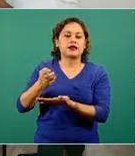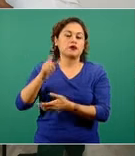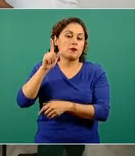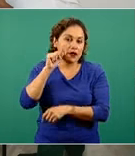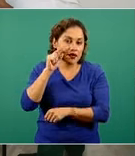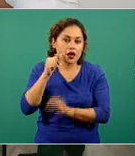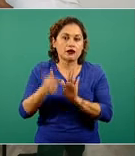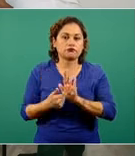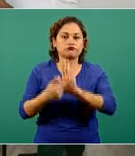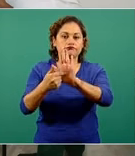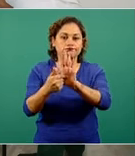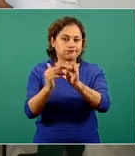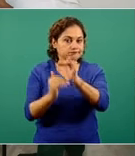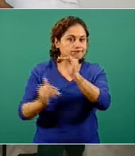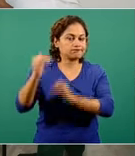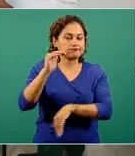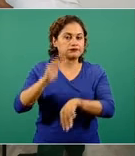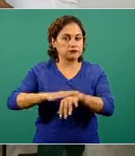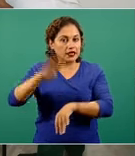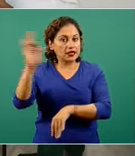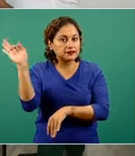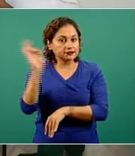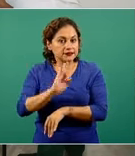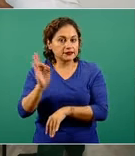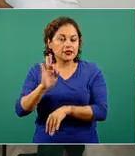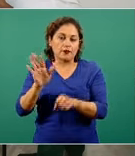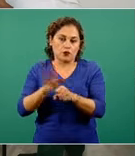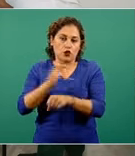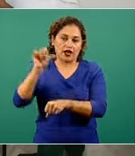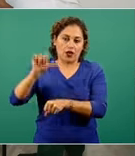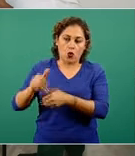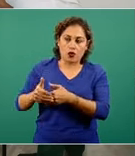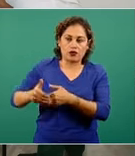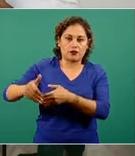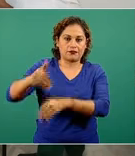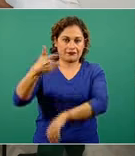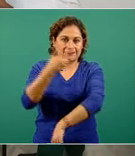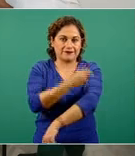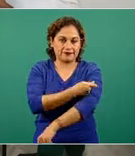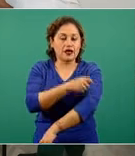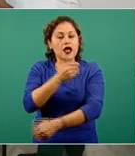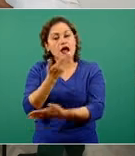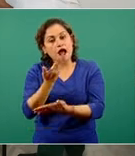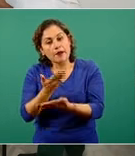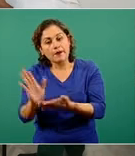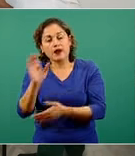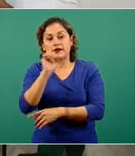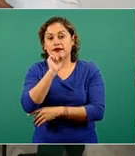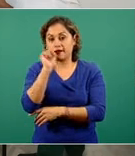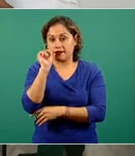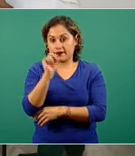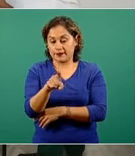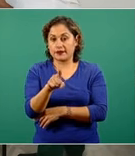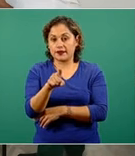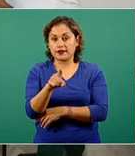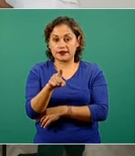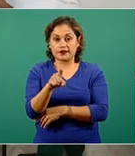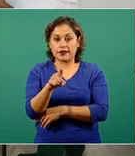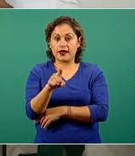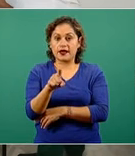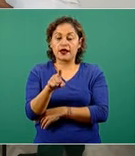todavía mayor para las vacunas aplicadas el día de hoy, además del avance que se va a tener del mismo